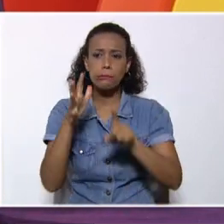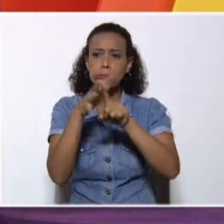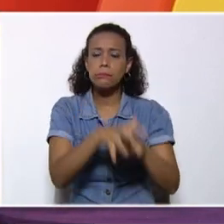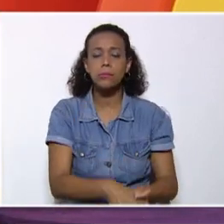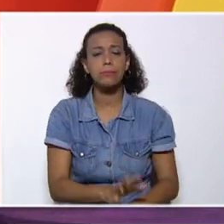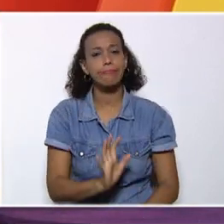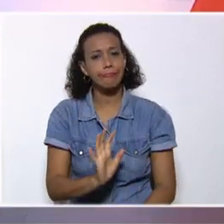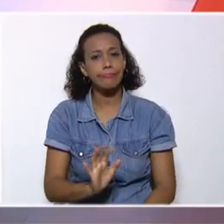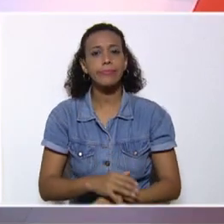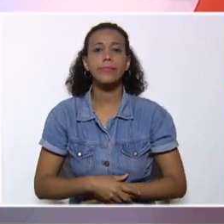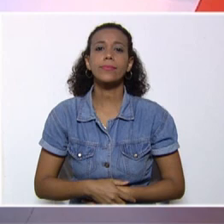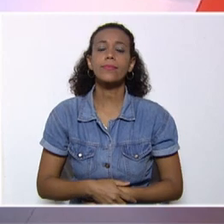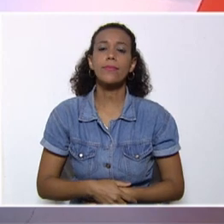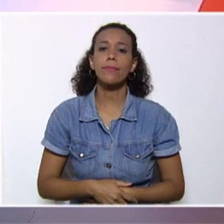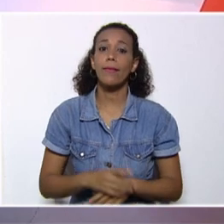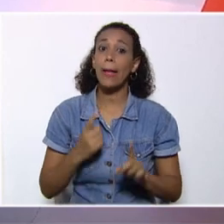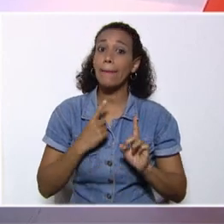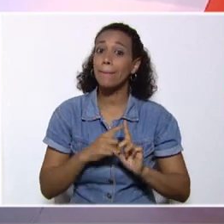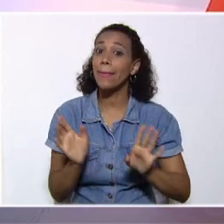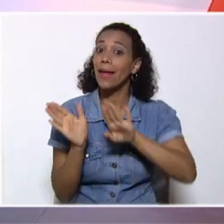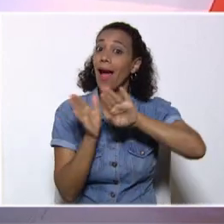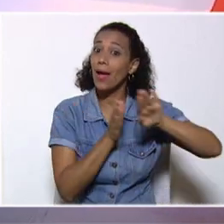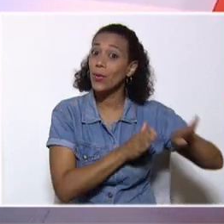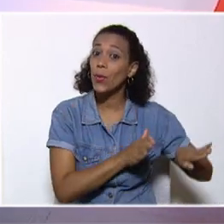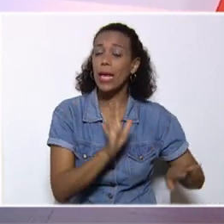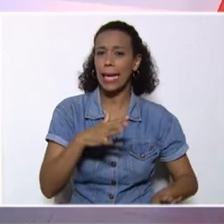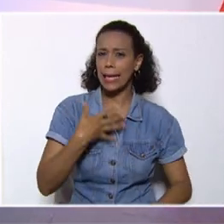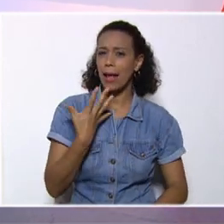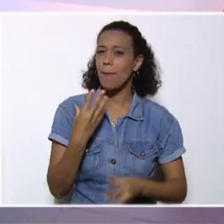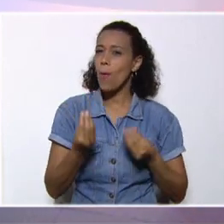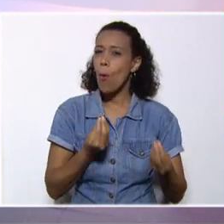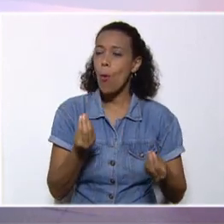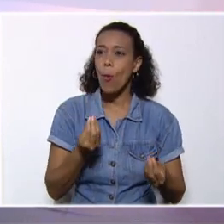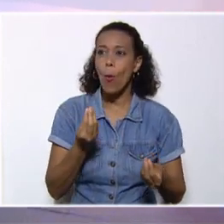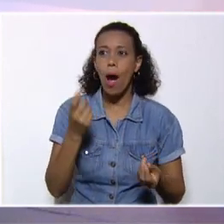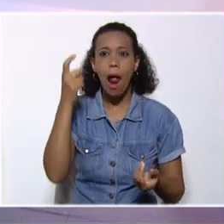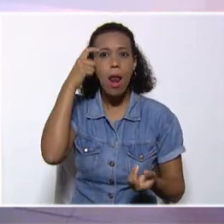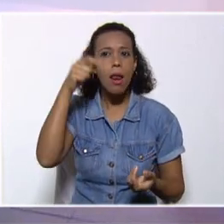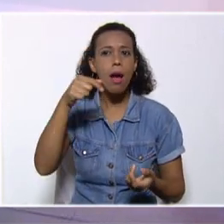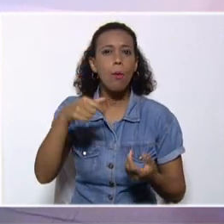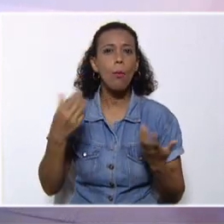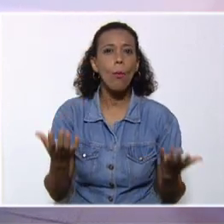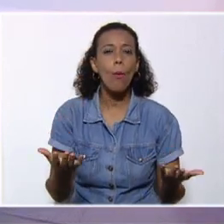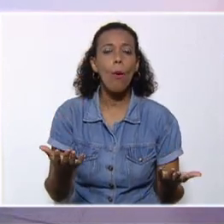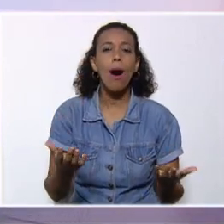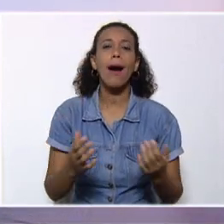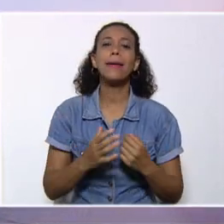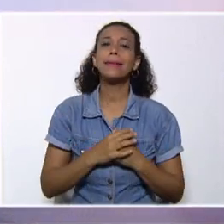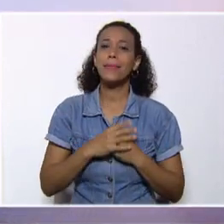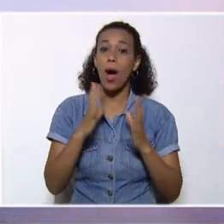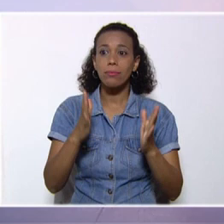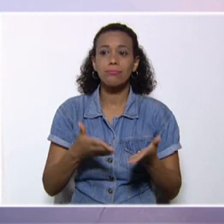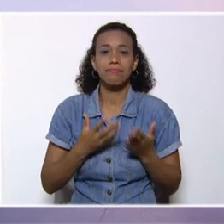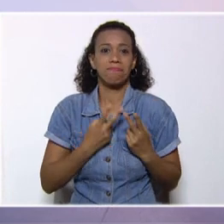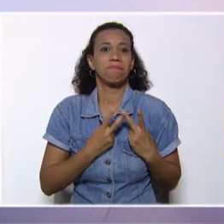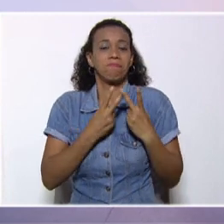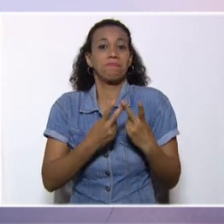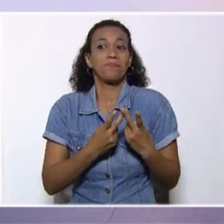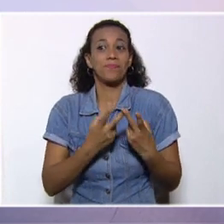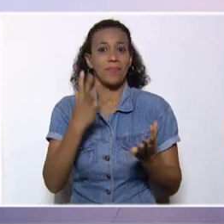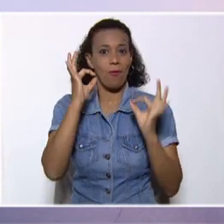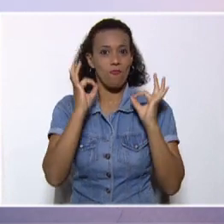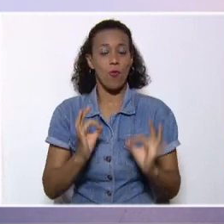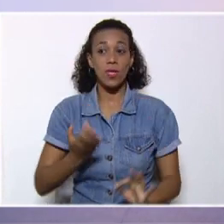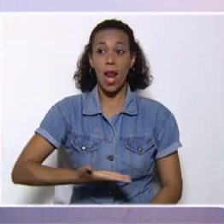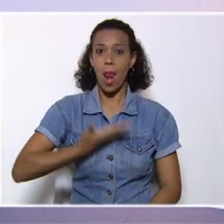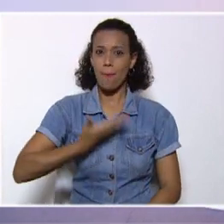sociedades. Pero así, también queremos decir que esta vez nosotros estamos realzando el carácter y